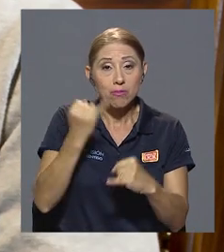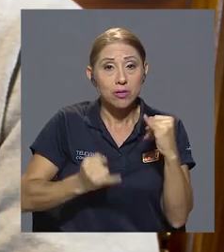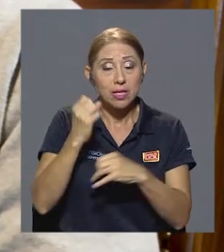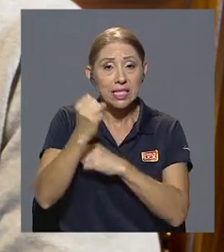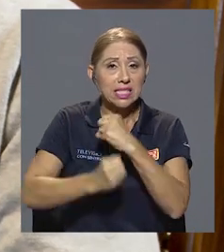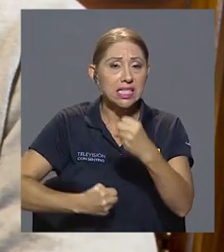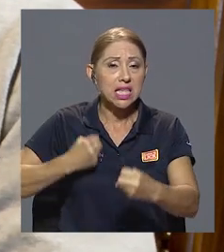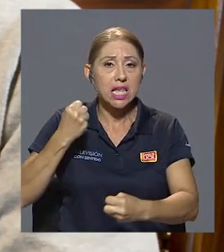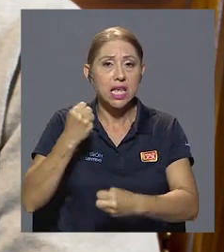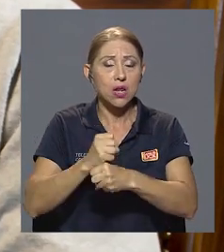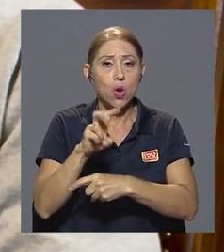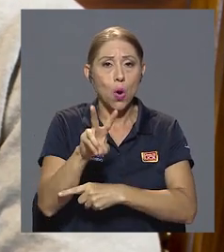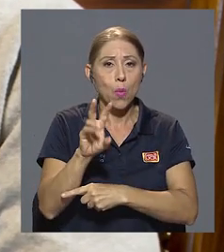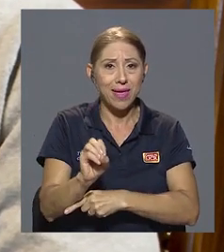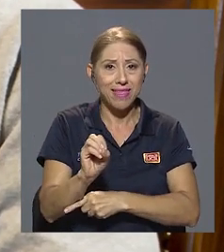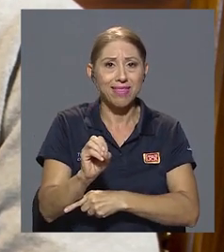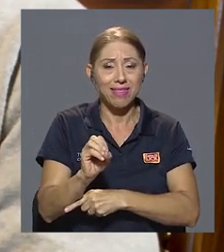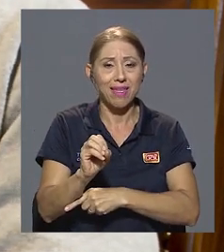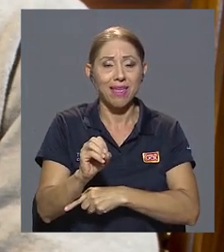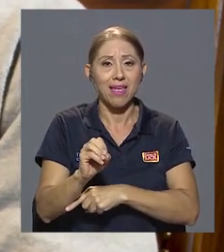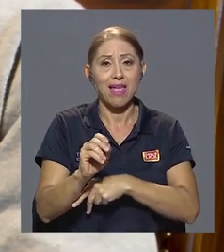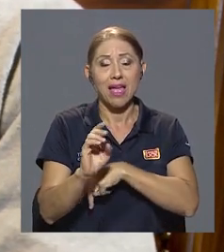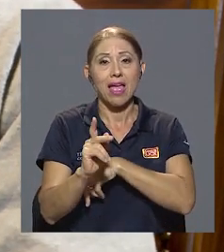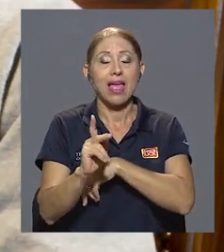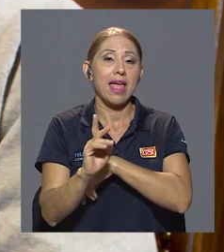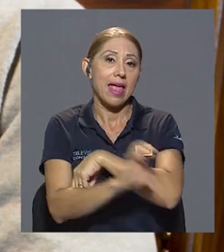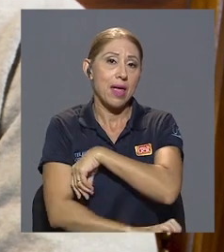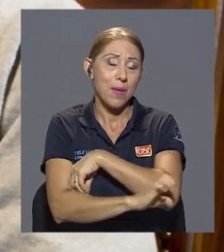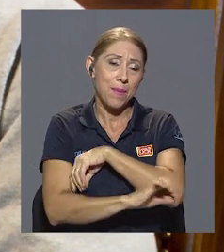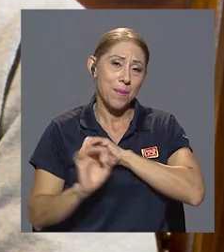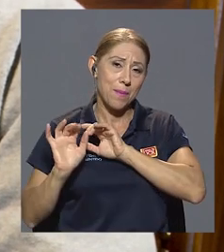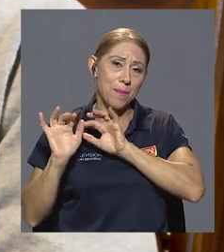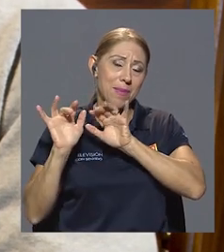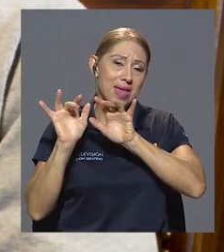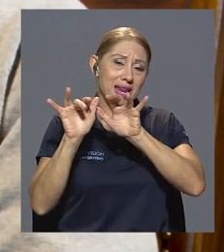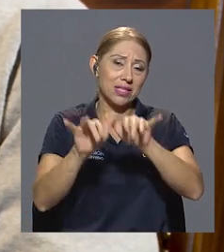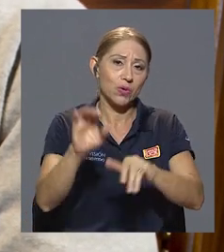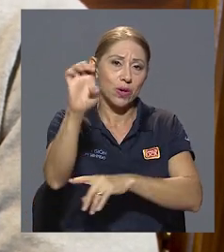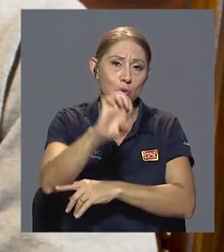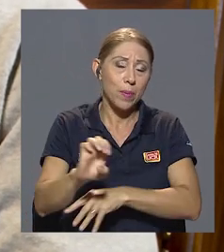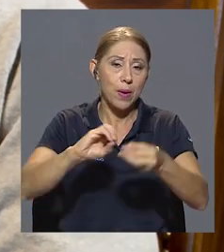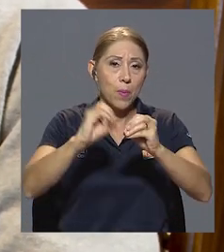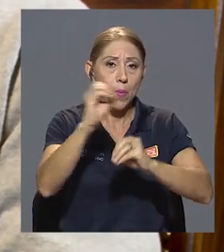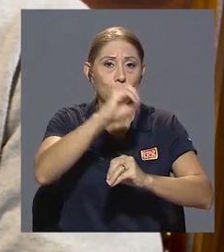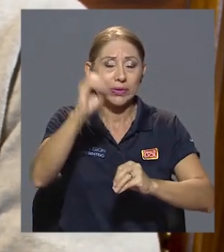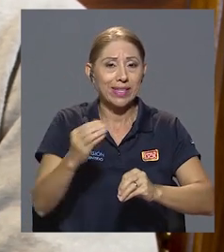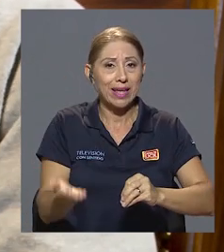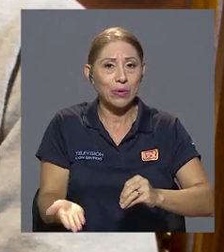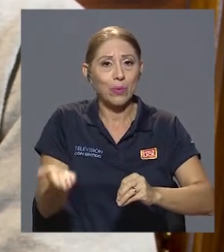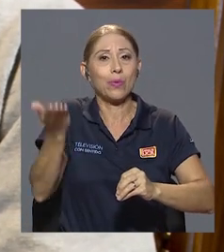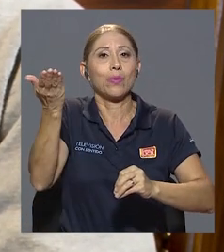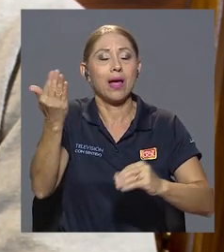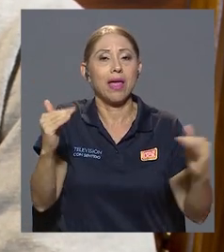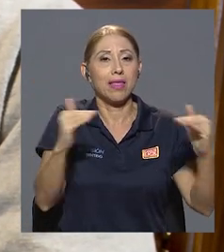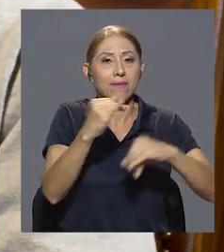terminando el siglo el siglo gente la migración europea empieza a constituir un porcentaje más